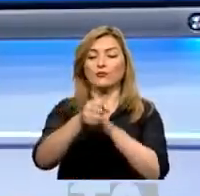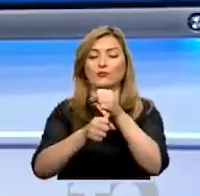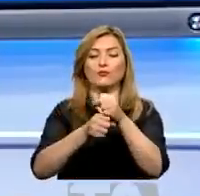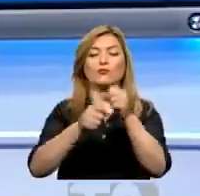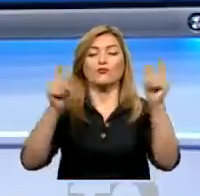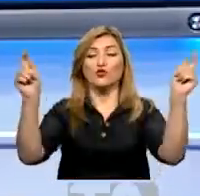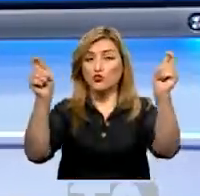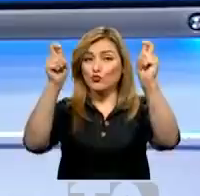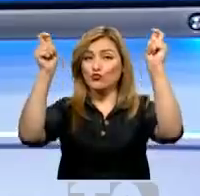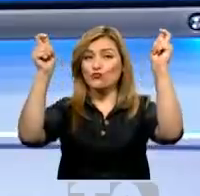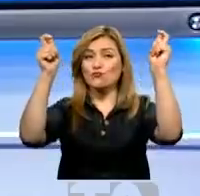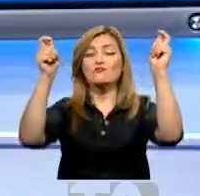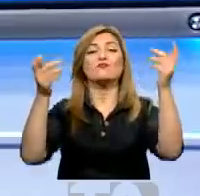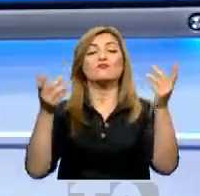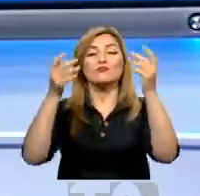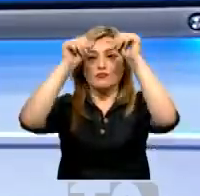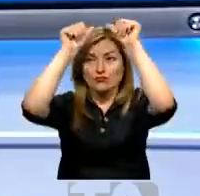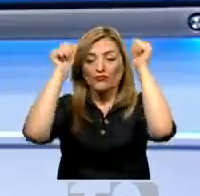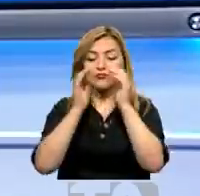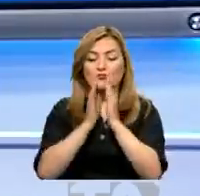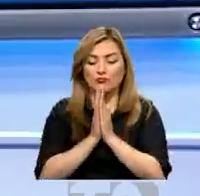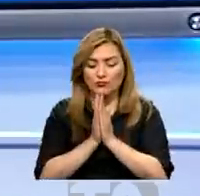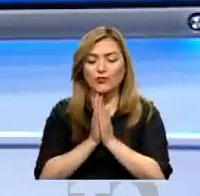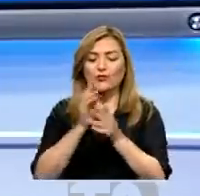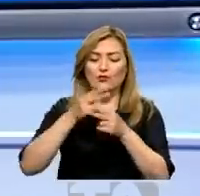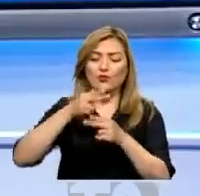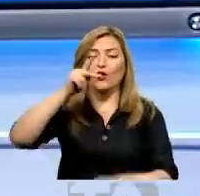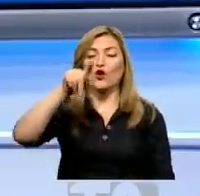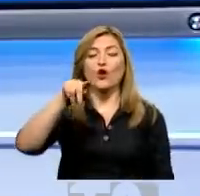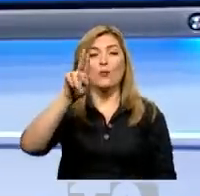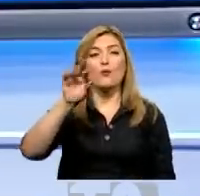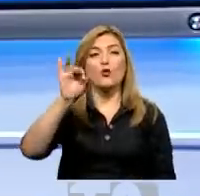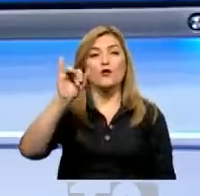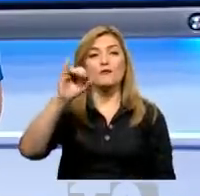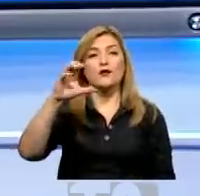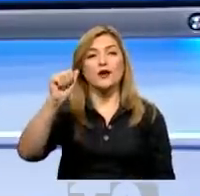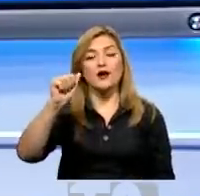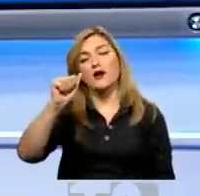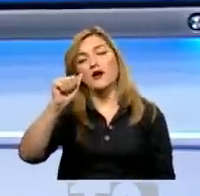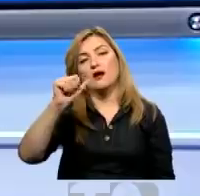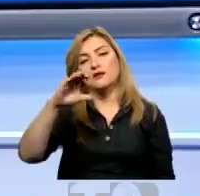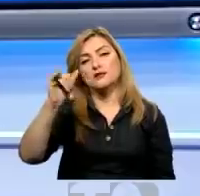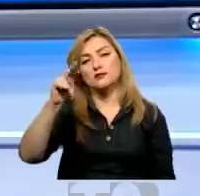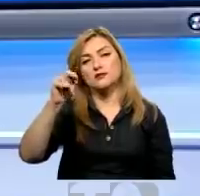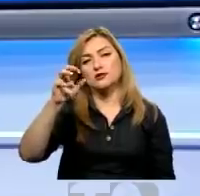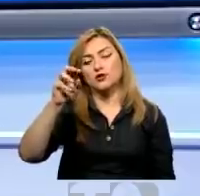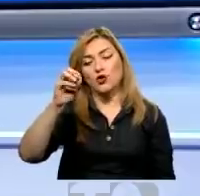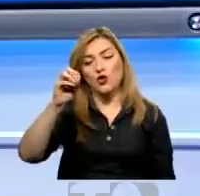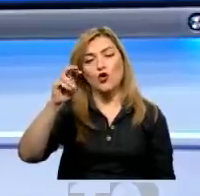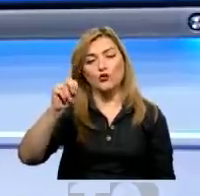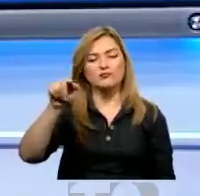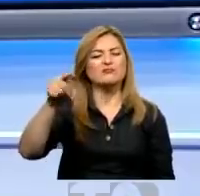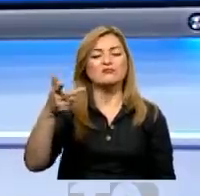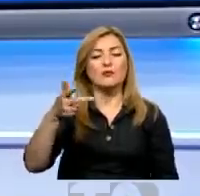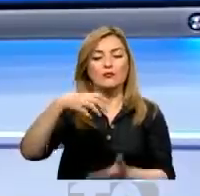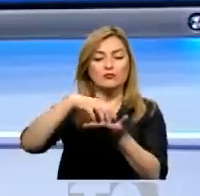de la celebración de las fiestas de la Virgen de la Purificación, su imagen recorre la provincia de Carchi en el Papamóvil. Se